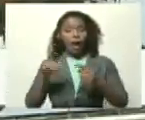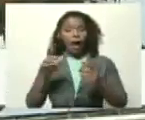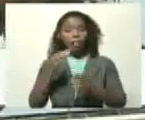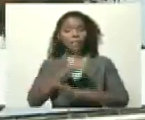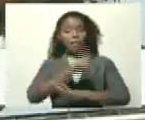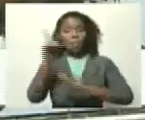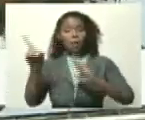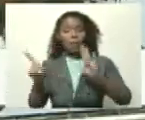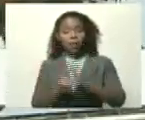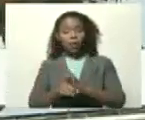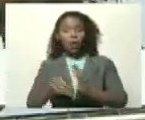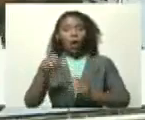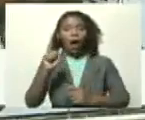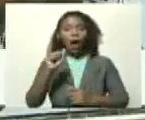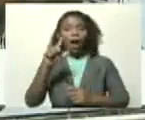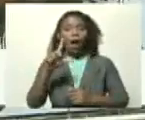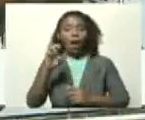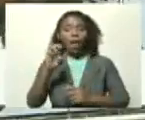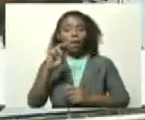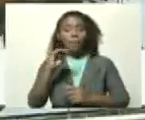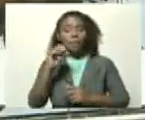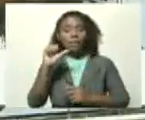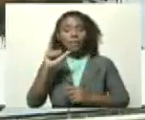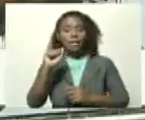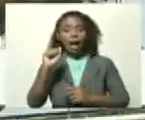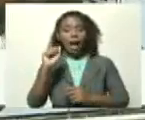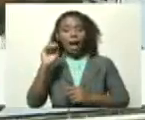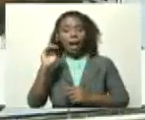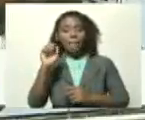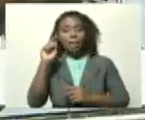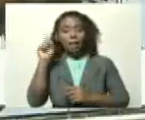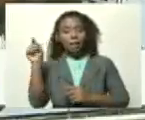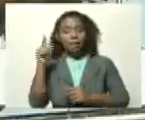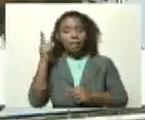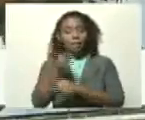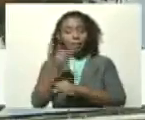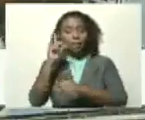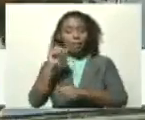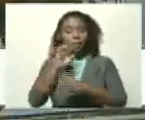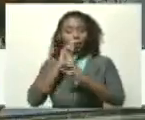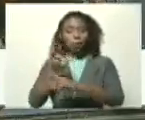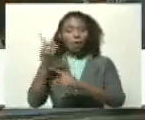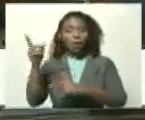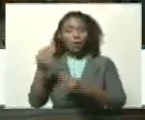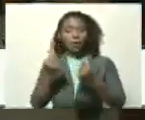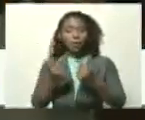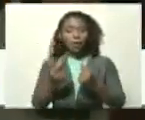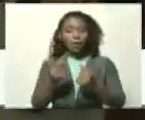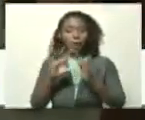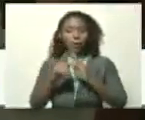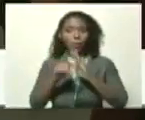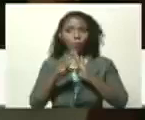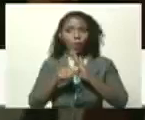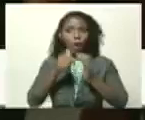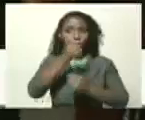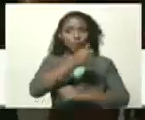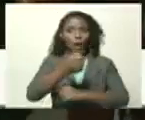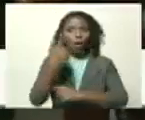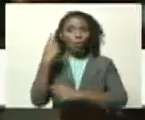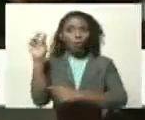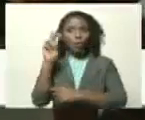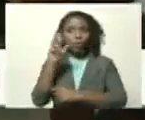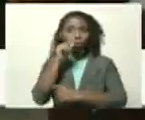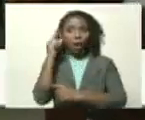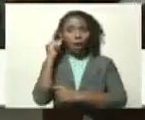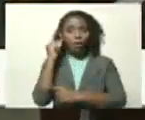diplomático Alep Saab. También quieren diálogo, pero deben responder por el dinero que ha sido robado a cada uno de los